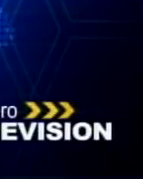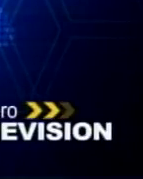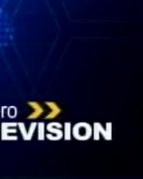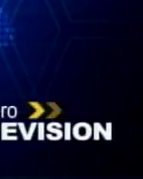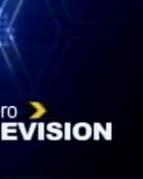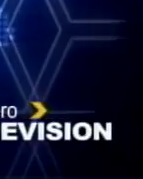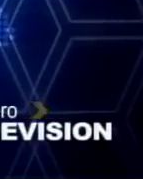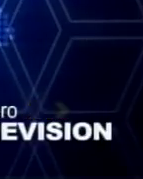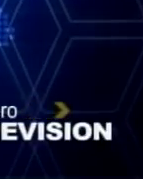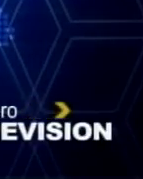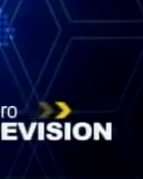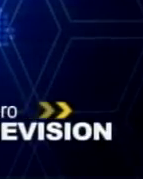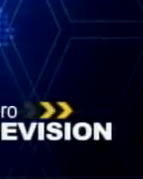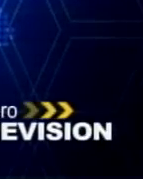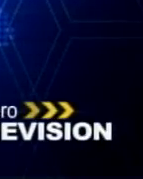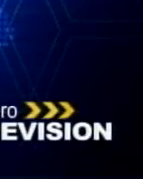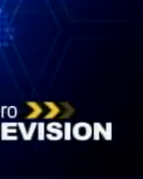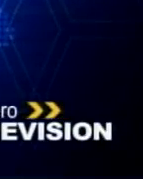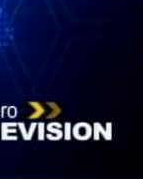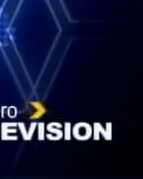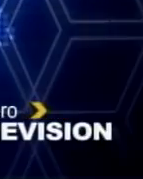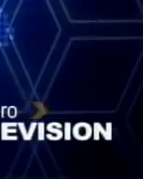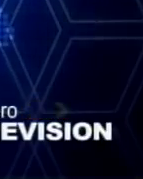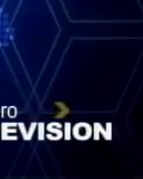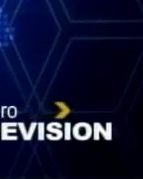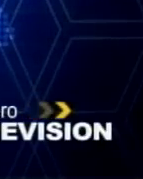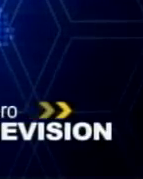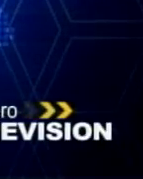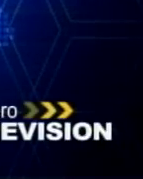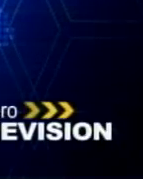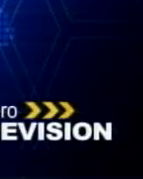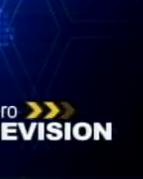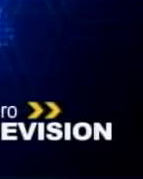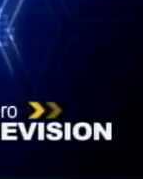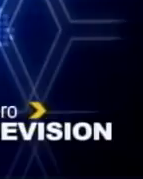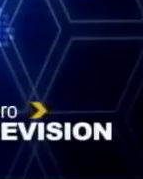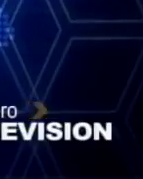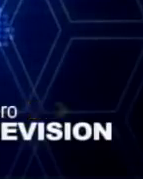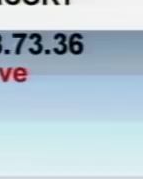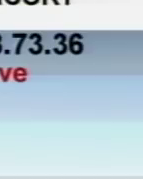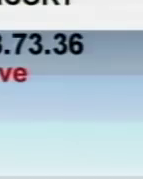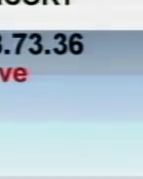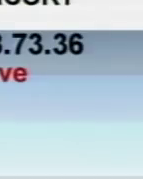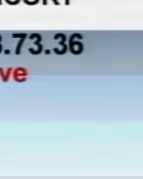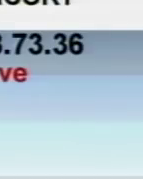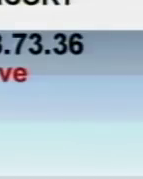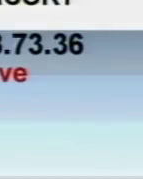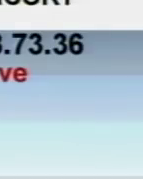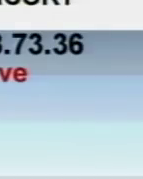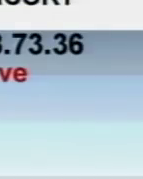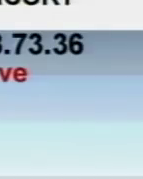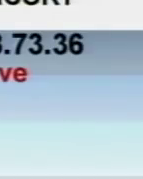de ataque en Barranquilla es enviado a prisión. En breve les contamos los detalles.